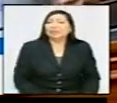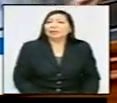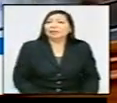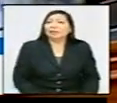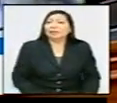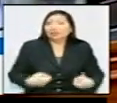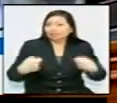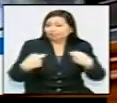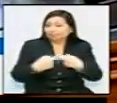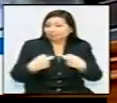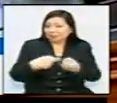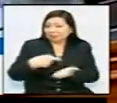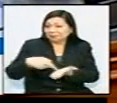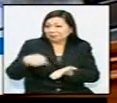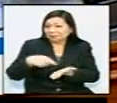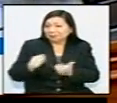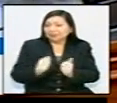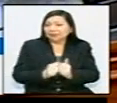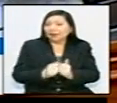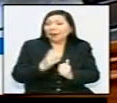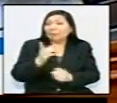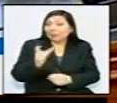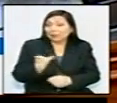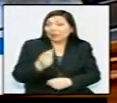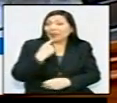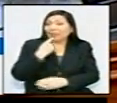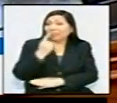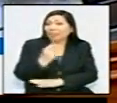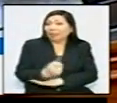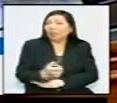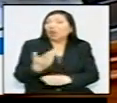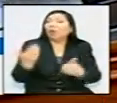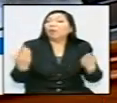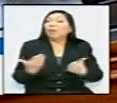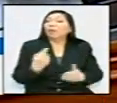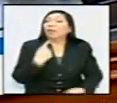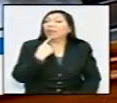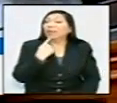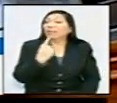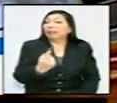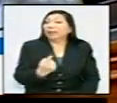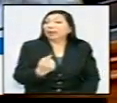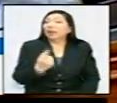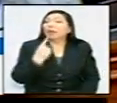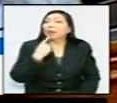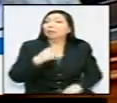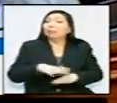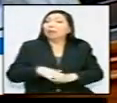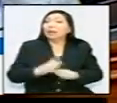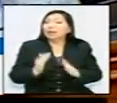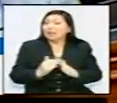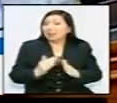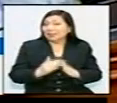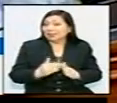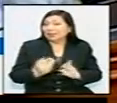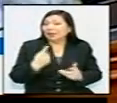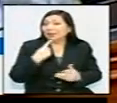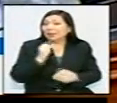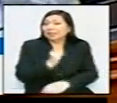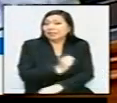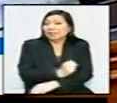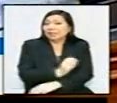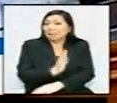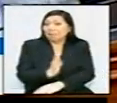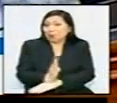correos electrónicos presentados por el denunciante, donde supuestamente el administrador del inmueble de San